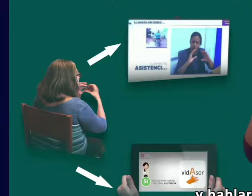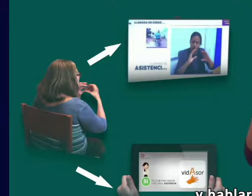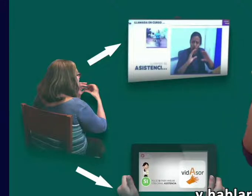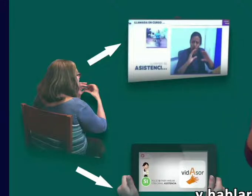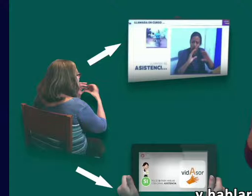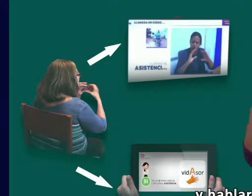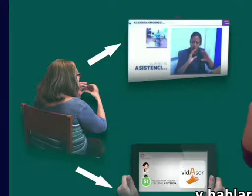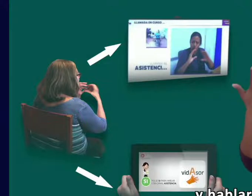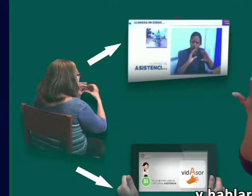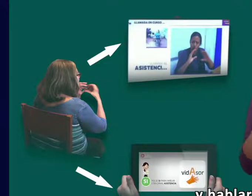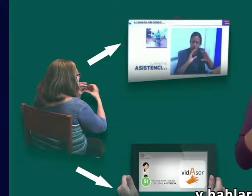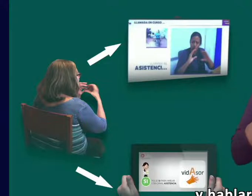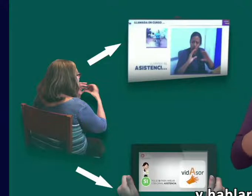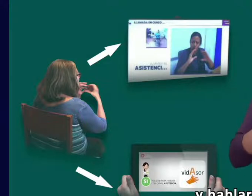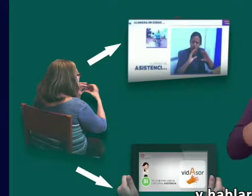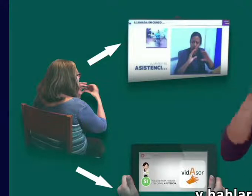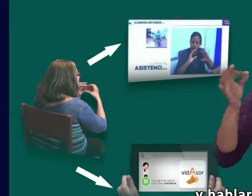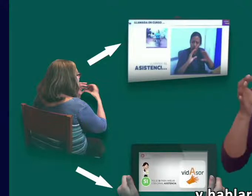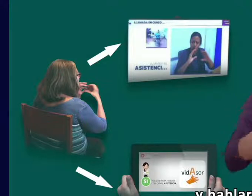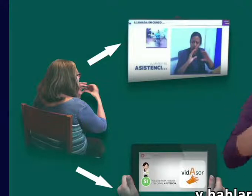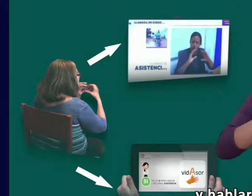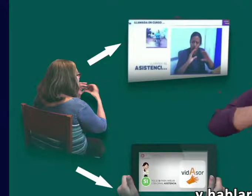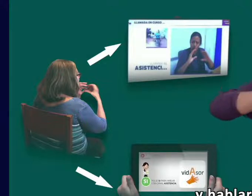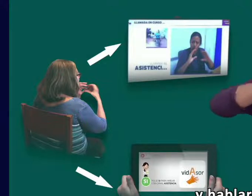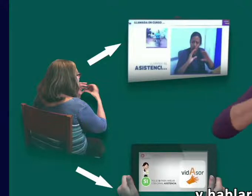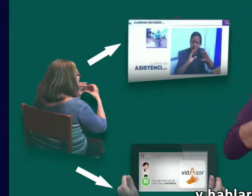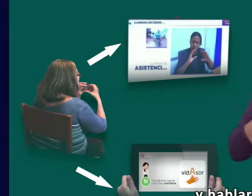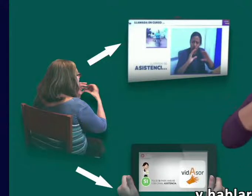con amigos familiares como nietos